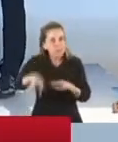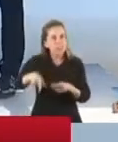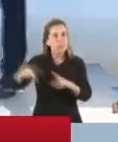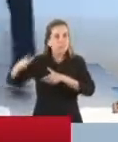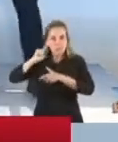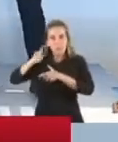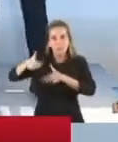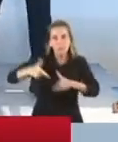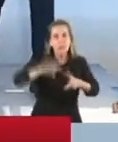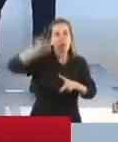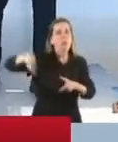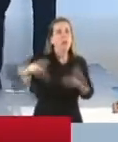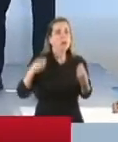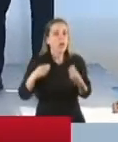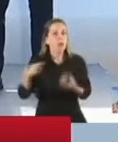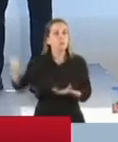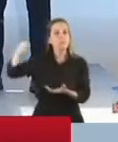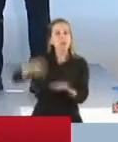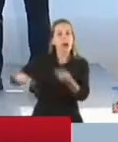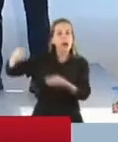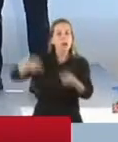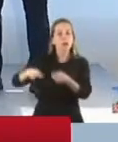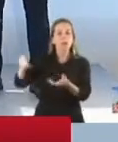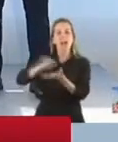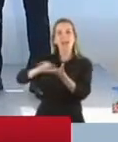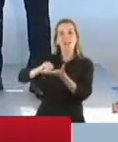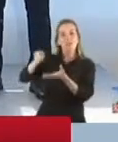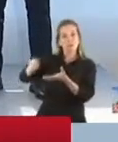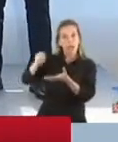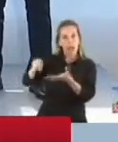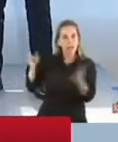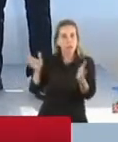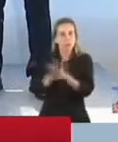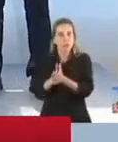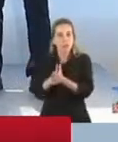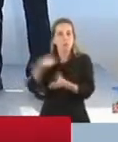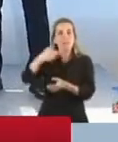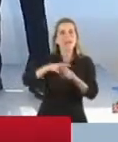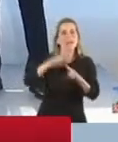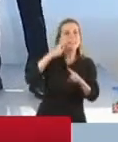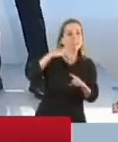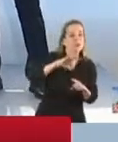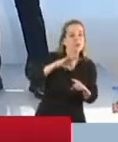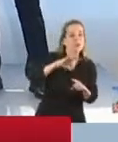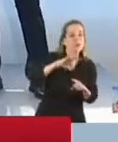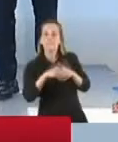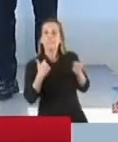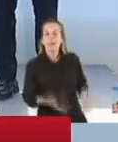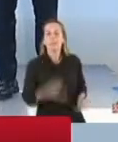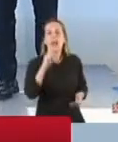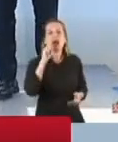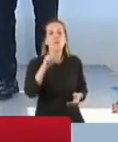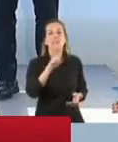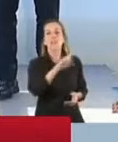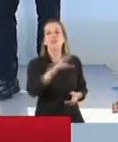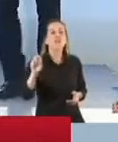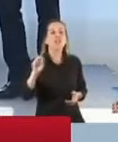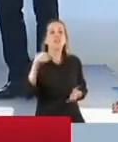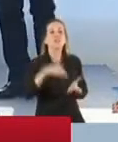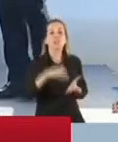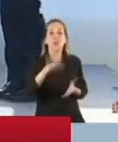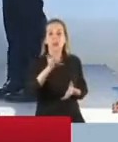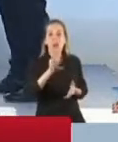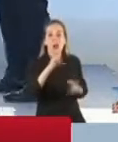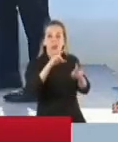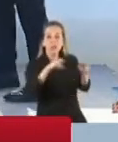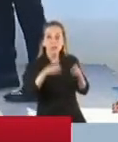acto coyuntural, electoral. Lo que pasa es que no... Esto lo iban a hacer el 20 de junio, no lo hicieron el 20 de junio porque estaban a las piñas,